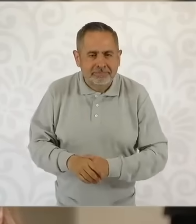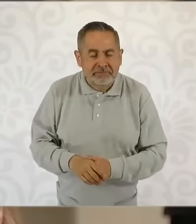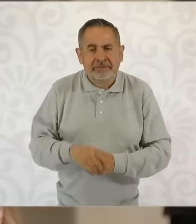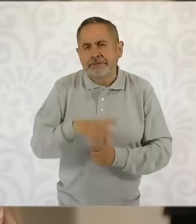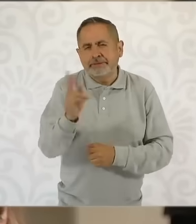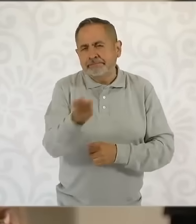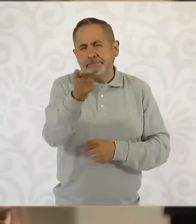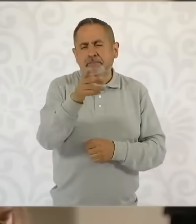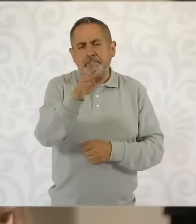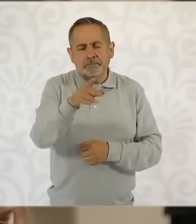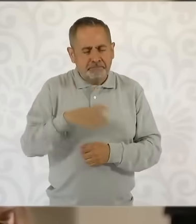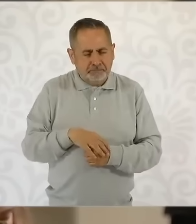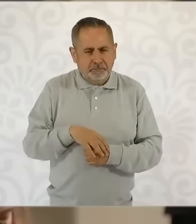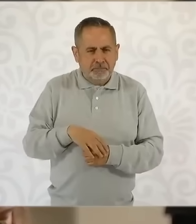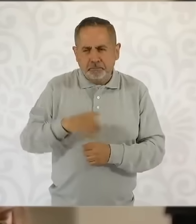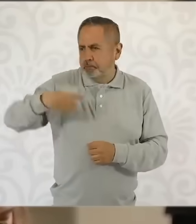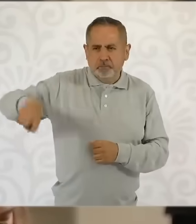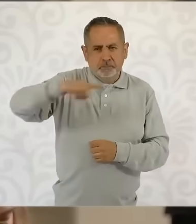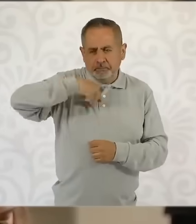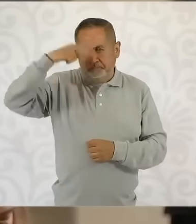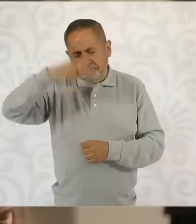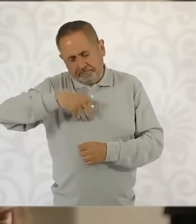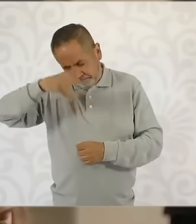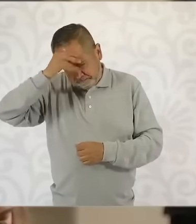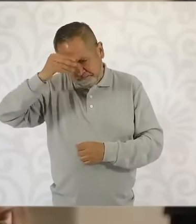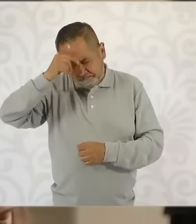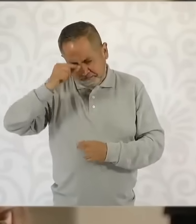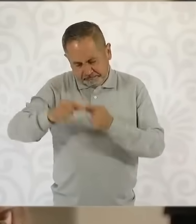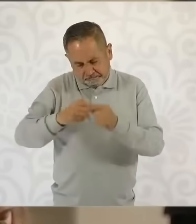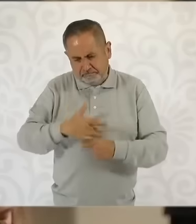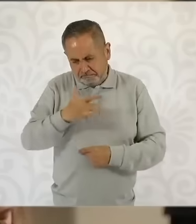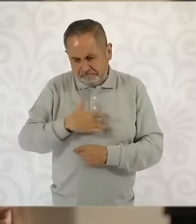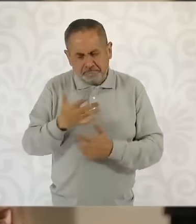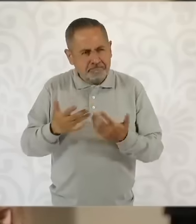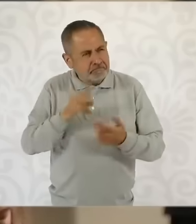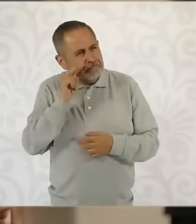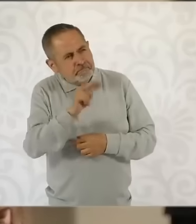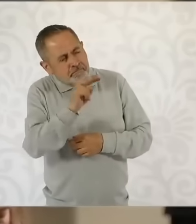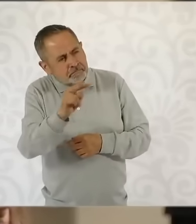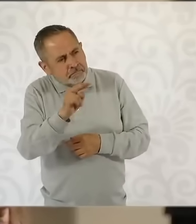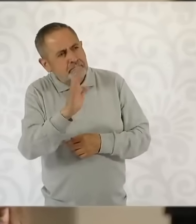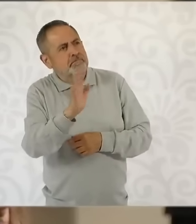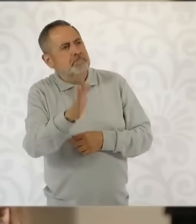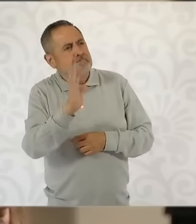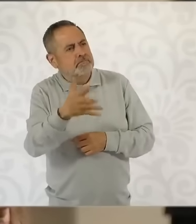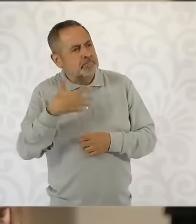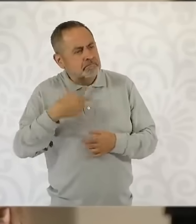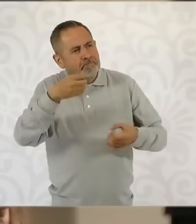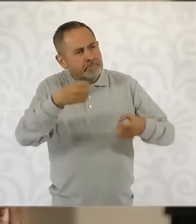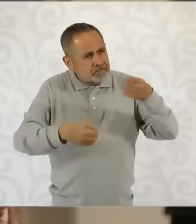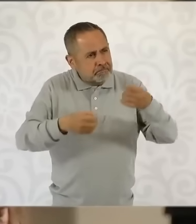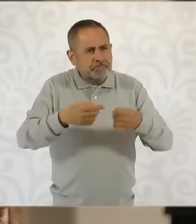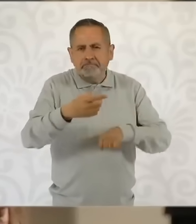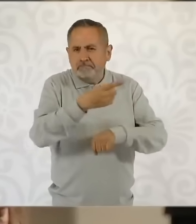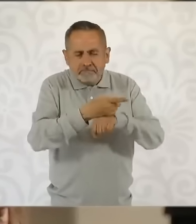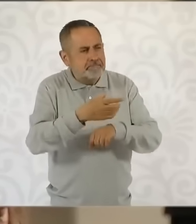Poder Judicial, hemos aprendido todos los mexicanos, me parece, de a poco, cómo es que se da el proceso judicial en México, el juez de distrito,